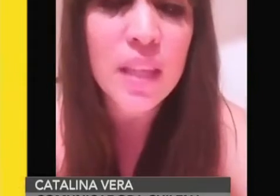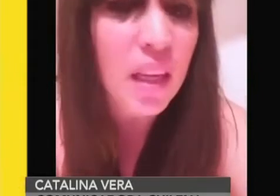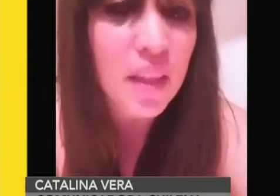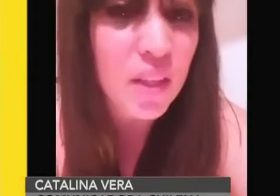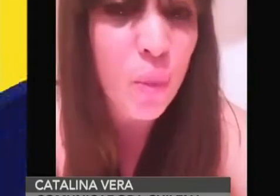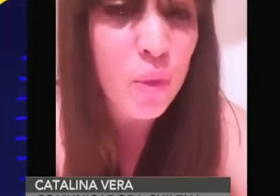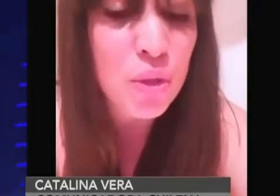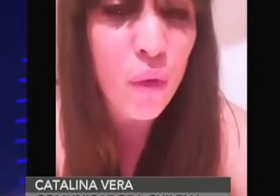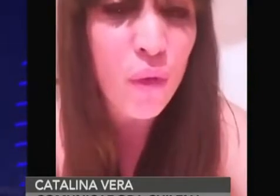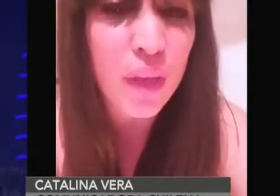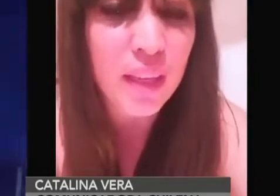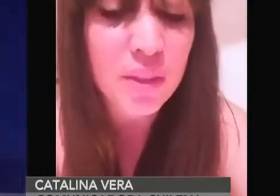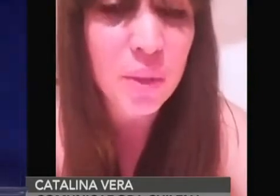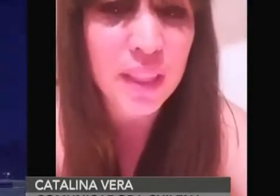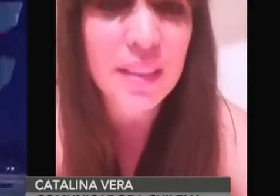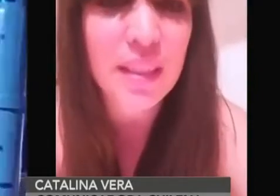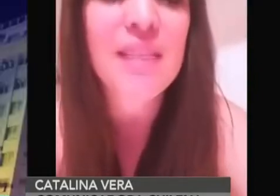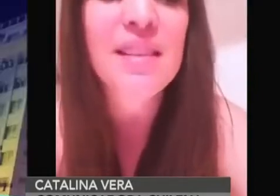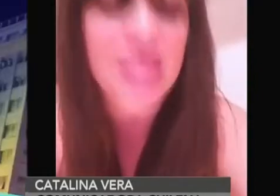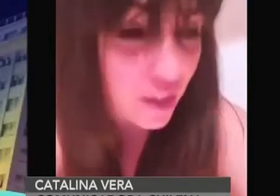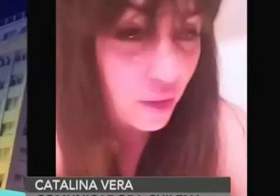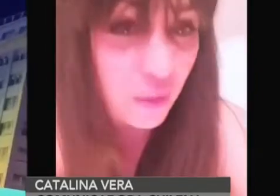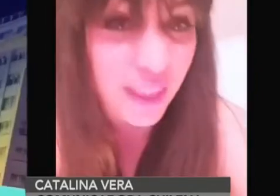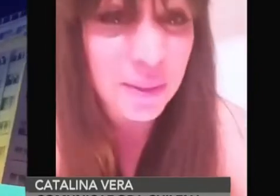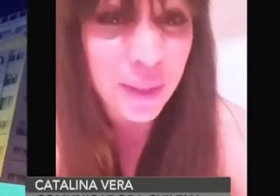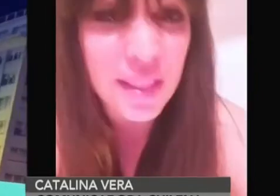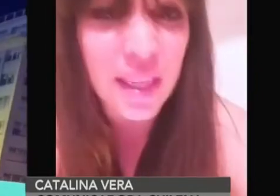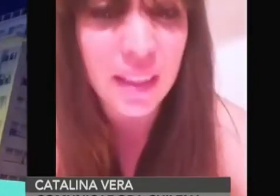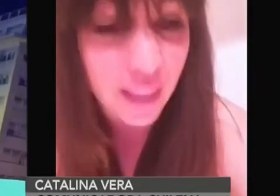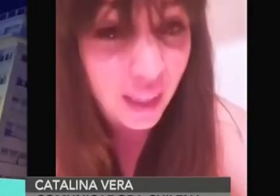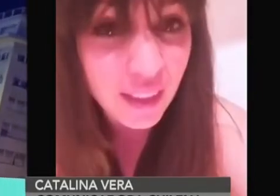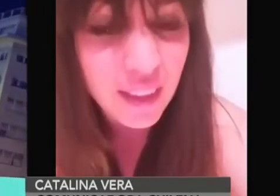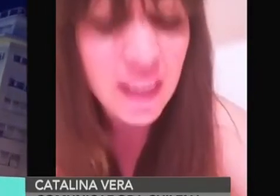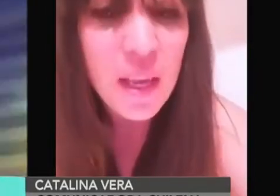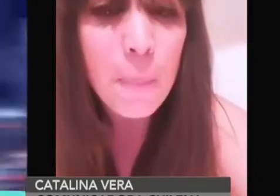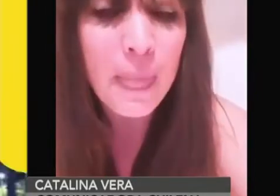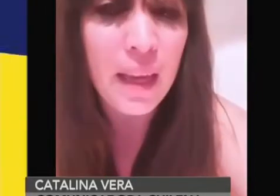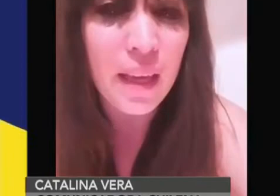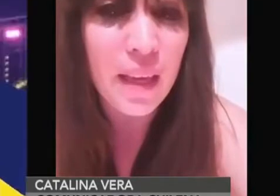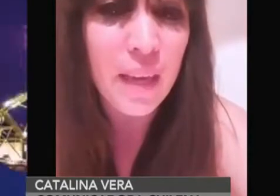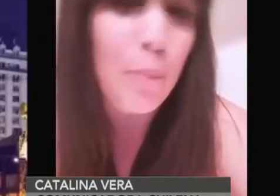no está creyendo mucho de que esto es serio, de que esto es letal.